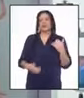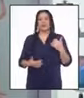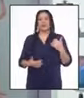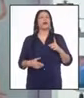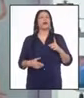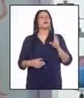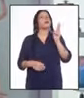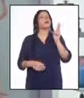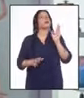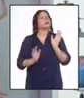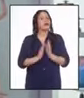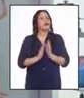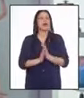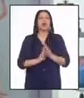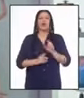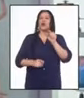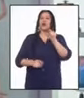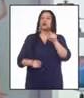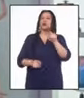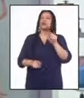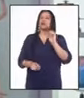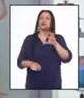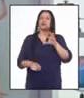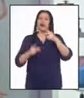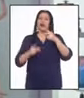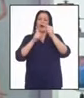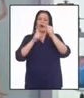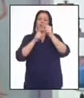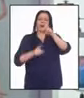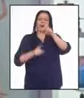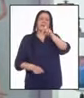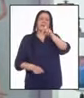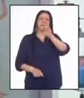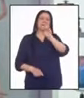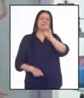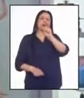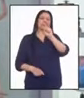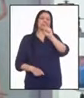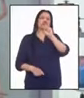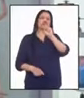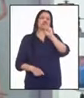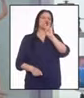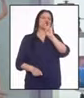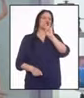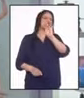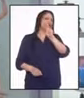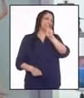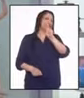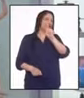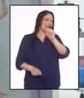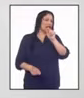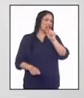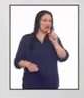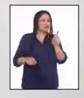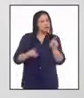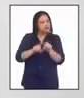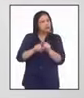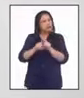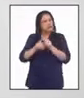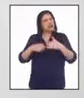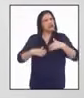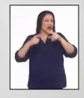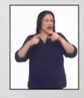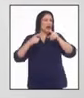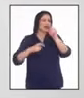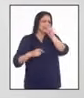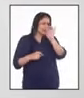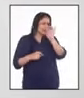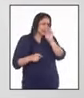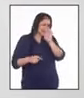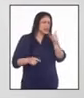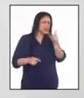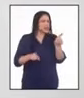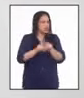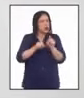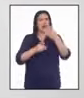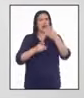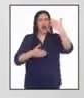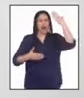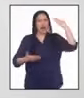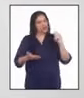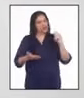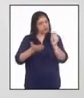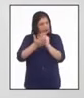Profesora Julia, cuando dice postura, ¿se refiere a que debe tener una tesis igual que en el ensayo? Exactamente.